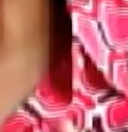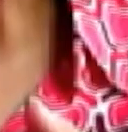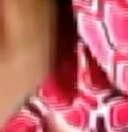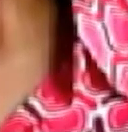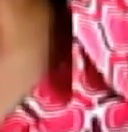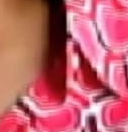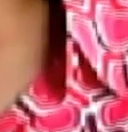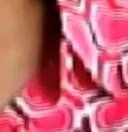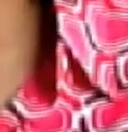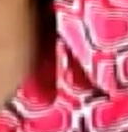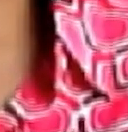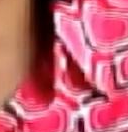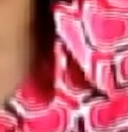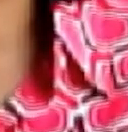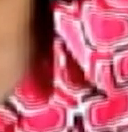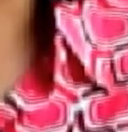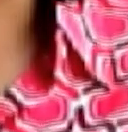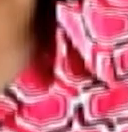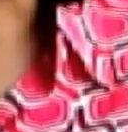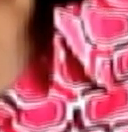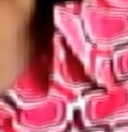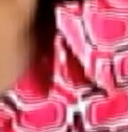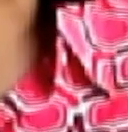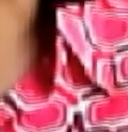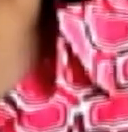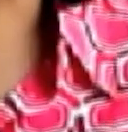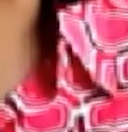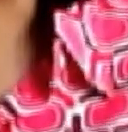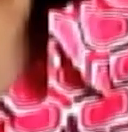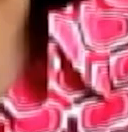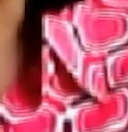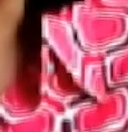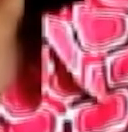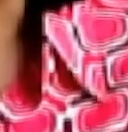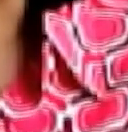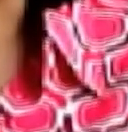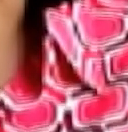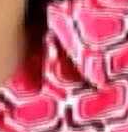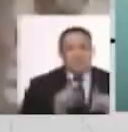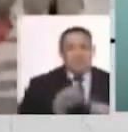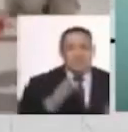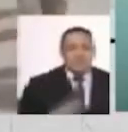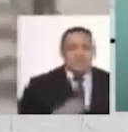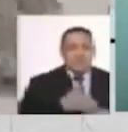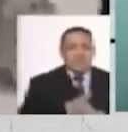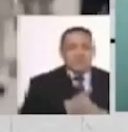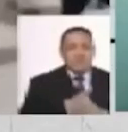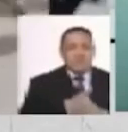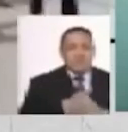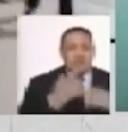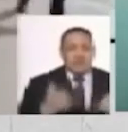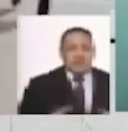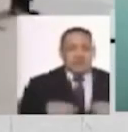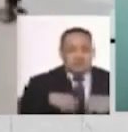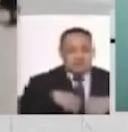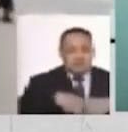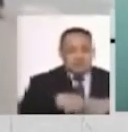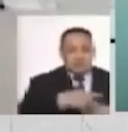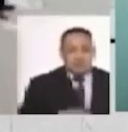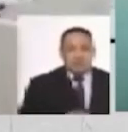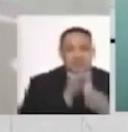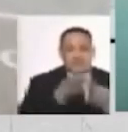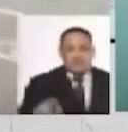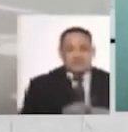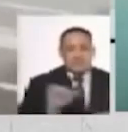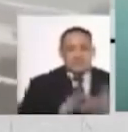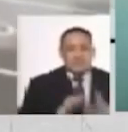medios, la CONFIEP, los grupos empresariales, y las fuerzas policiales y militares, ¿no? Que tuvieron que tener un protagonismo ante la respuesta popular.